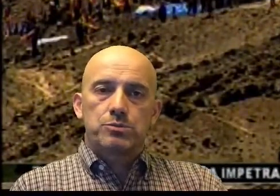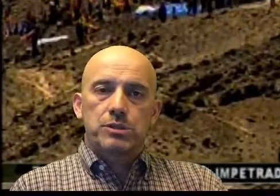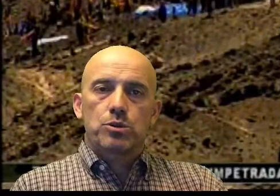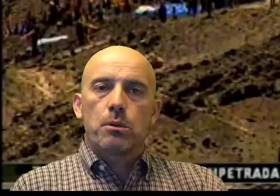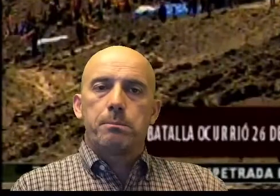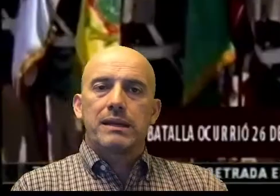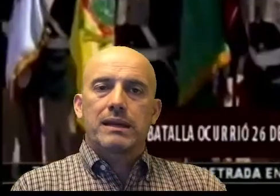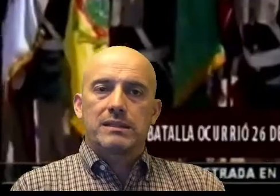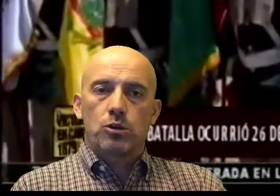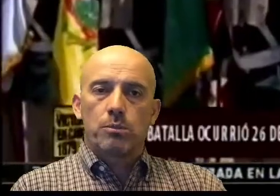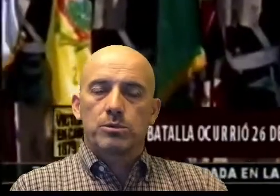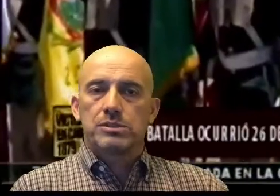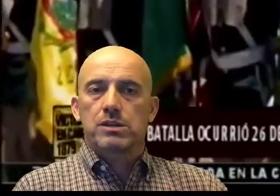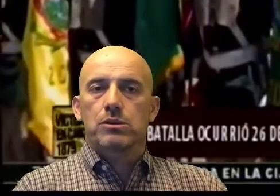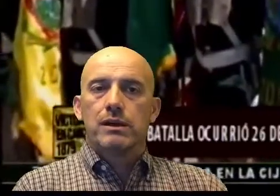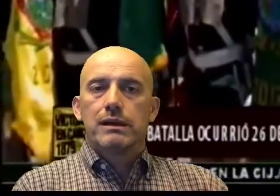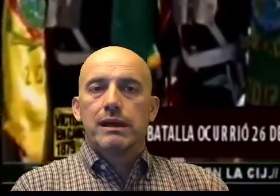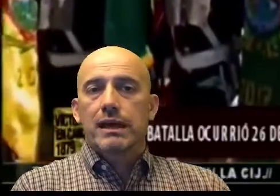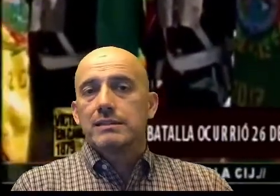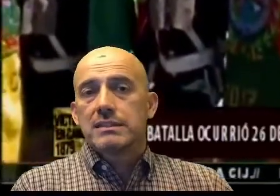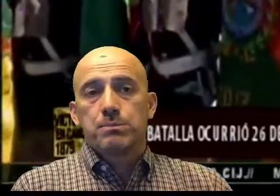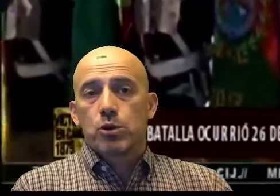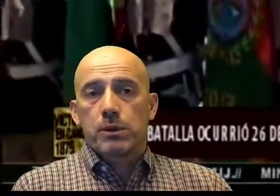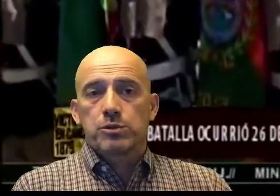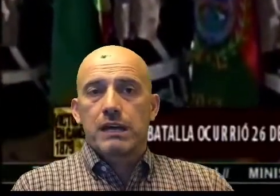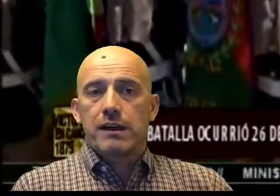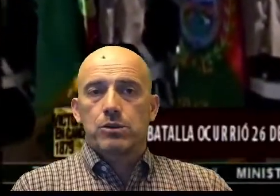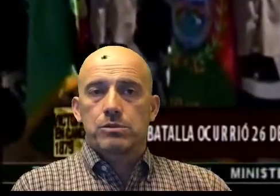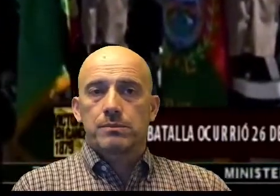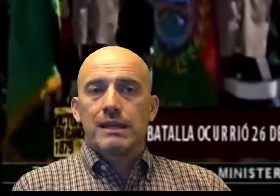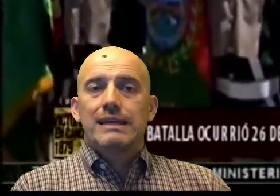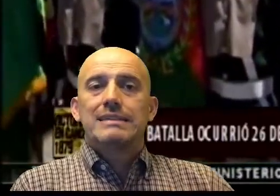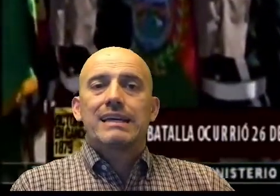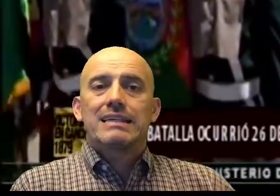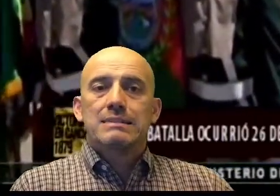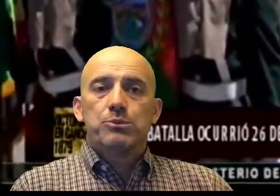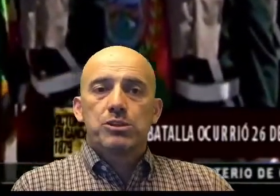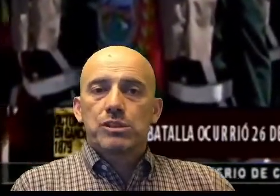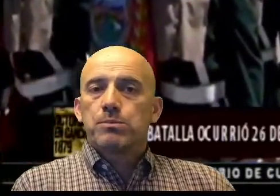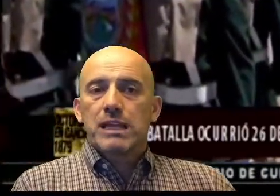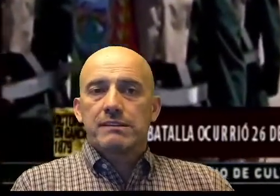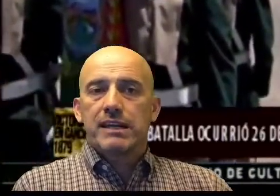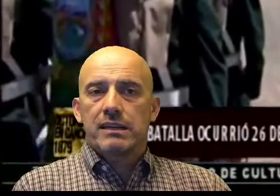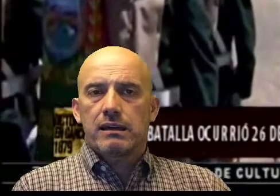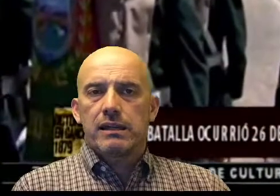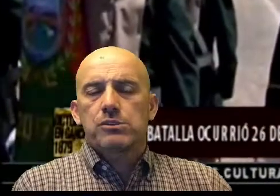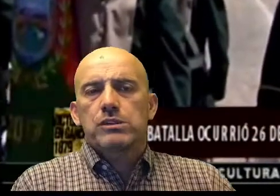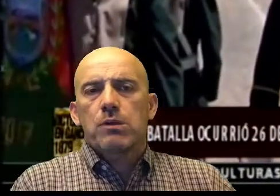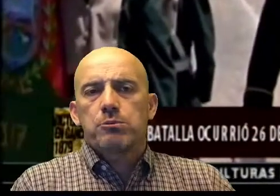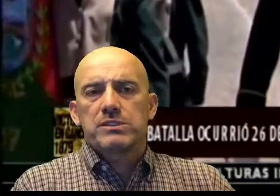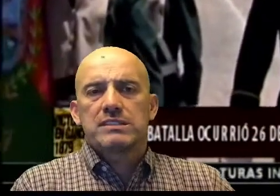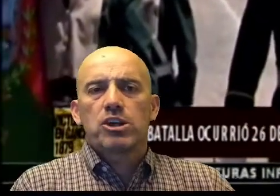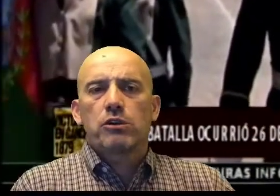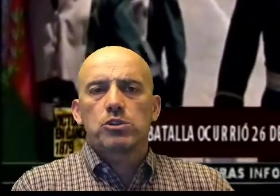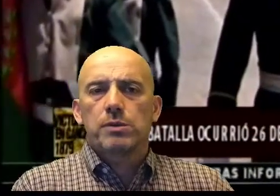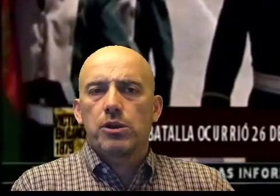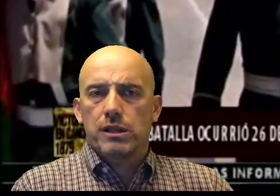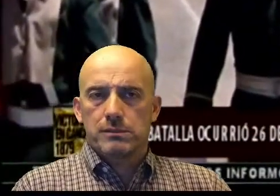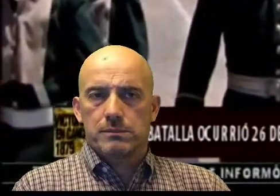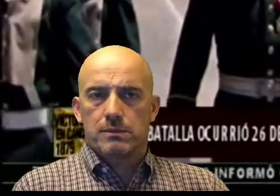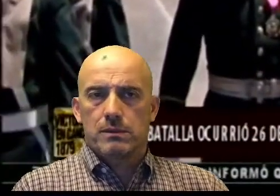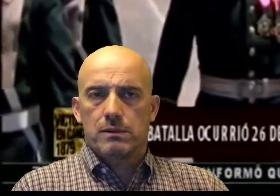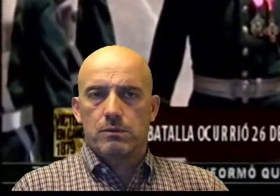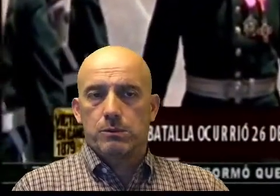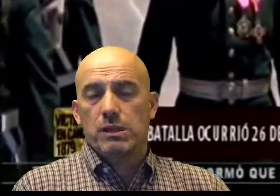sector cumplir que se lo cumple un cerro quedan sin poder jugar sus caballos y se quedan sin munición después de la batalla eran rodeado por fuerzas sin cosas